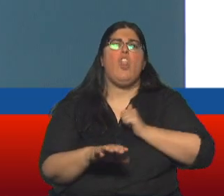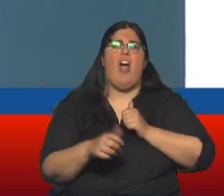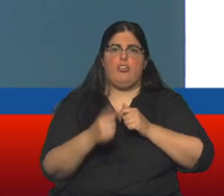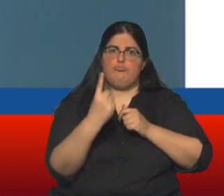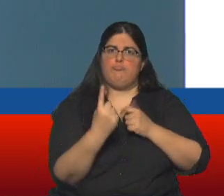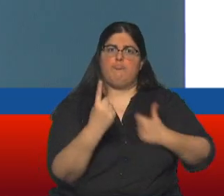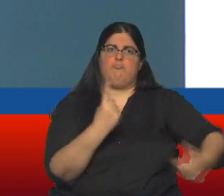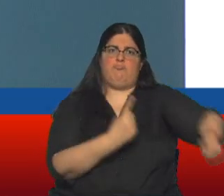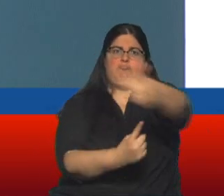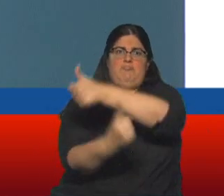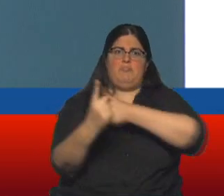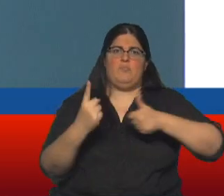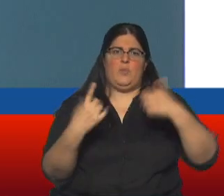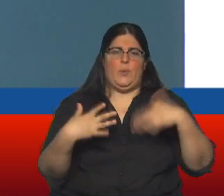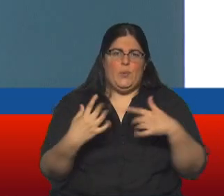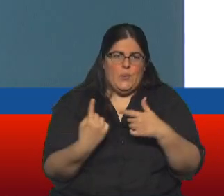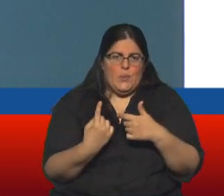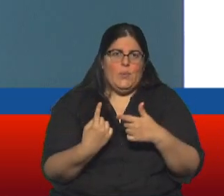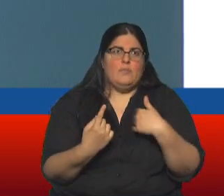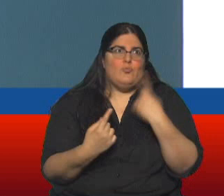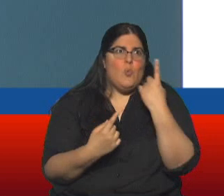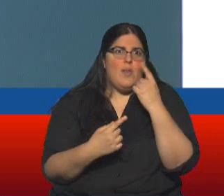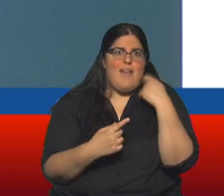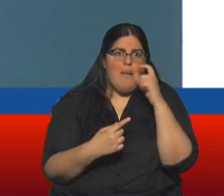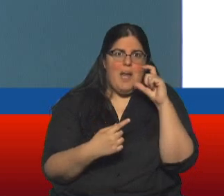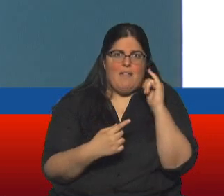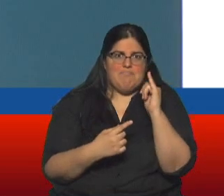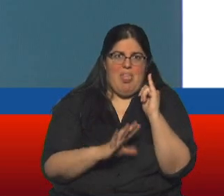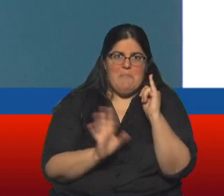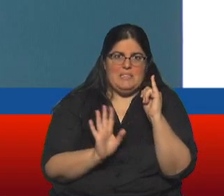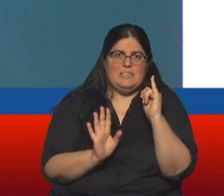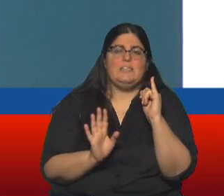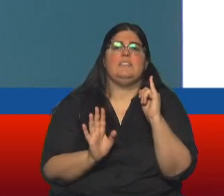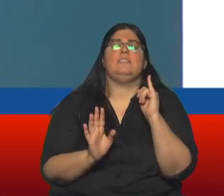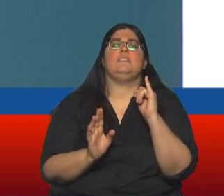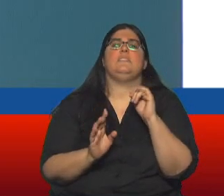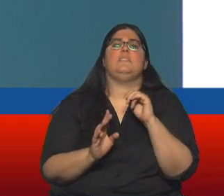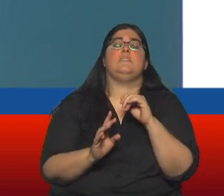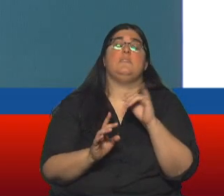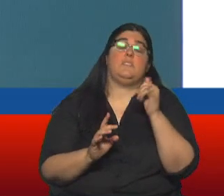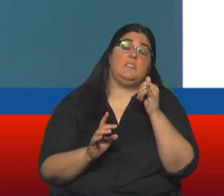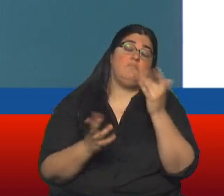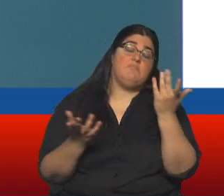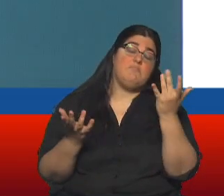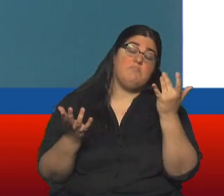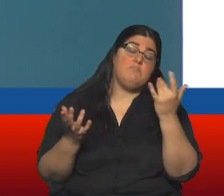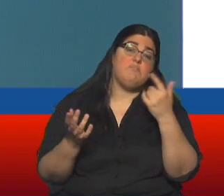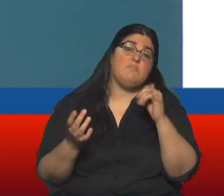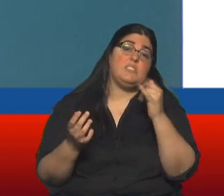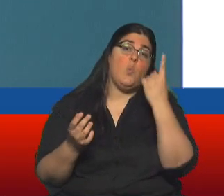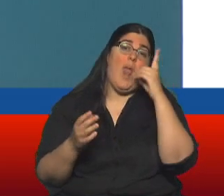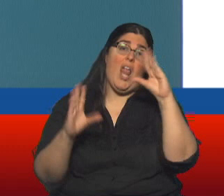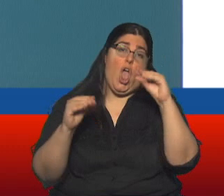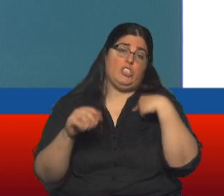rodeaban. Y yo no tenía nada, tenía una cámara, no mucho más que eso. Y sí, pasé esa